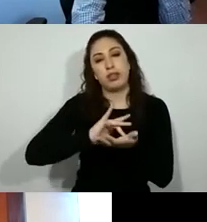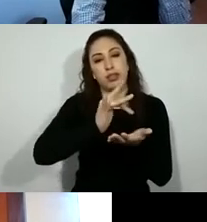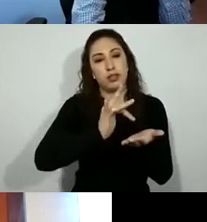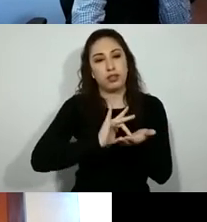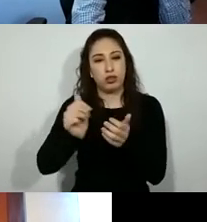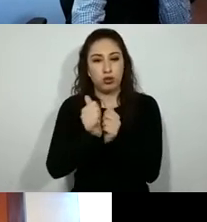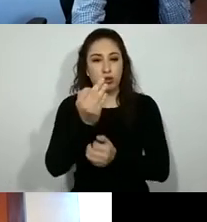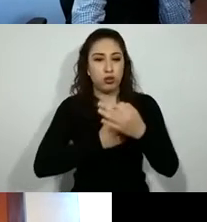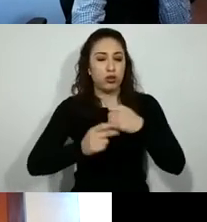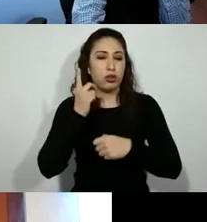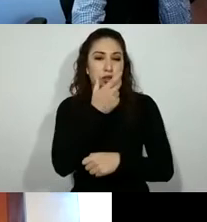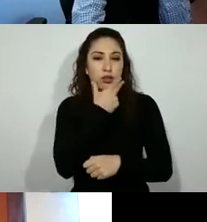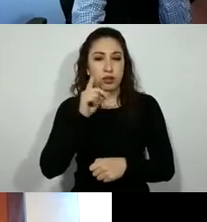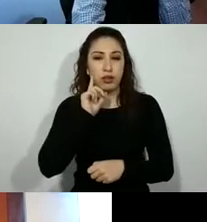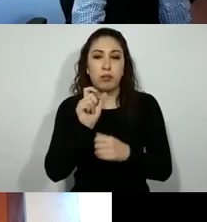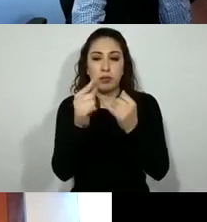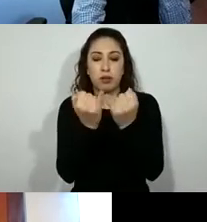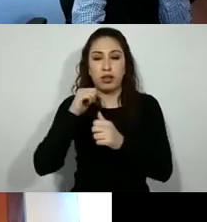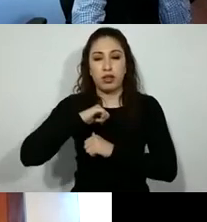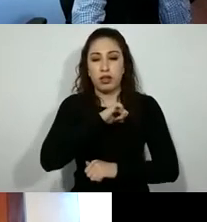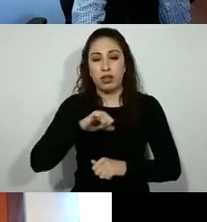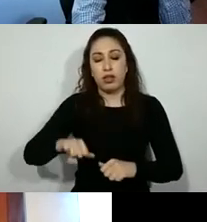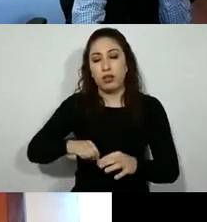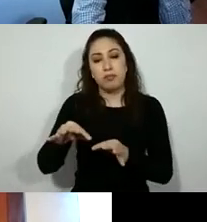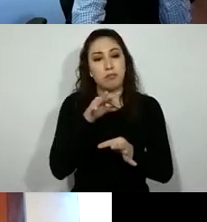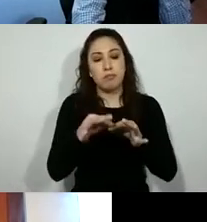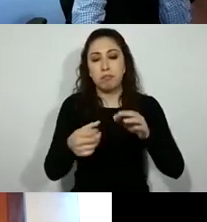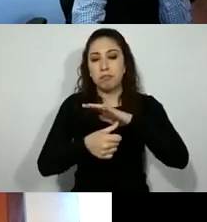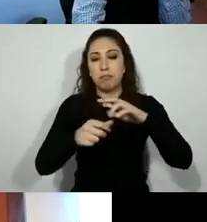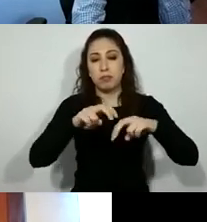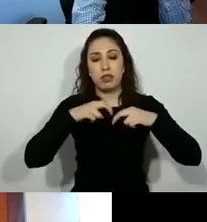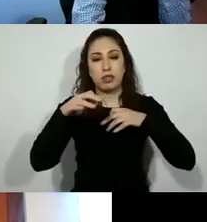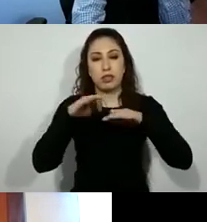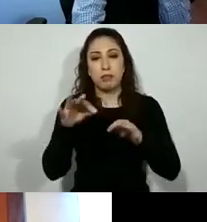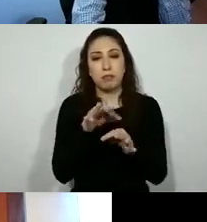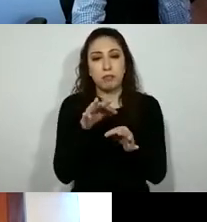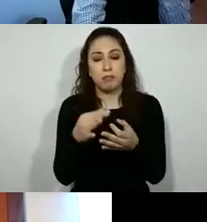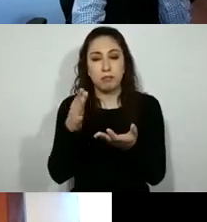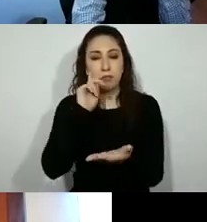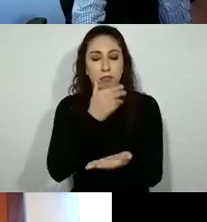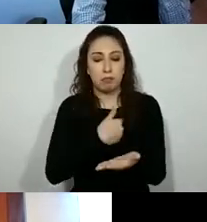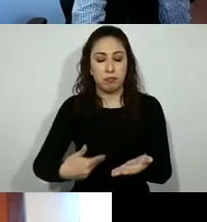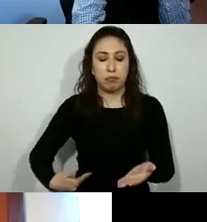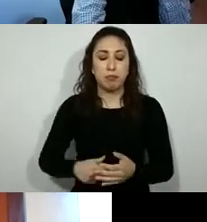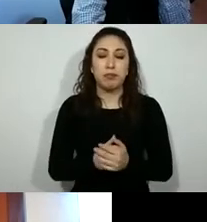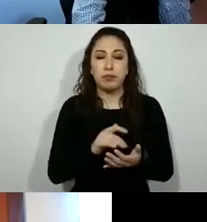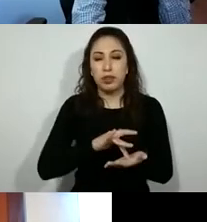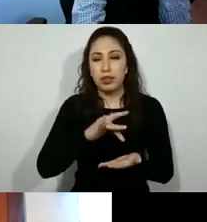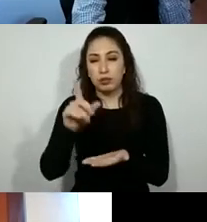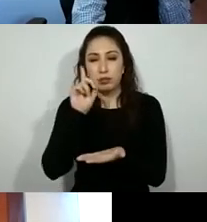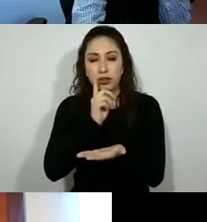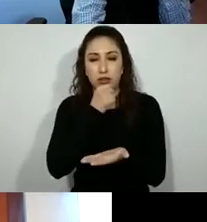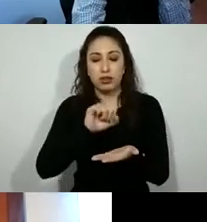servidora pública y dará por terminada la mesa de trabajo. Cumplida su instrucción, diputada presidenta. Gracias, diputada. Con fundamento en lo establecido en el